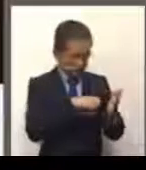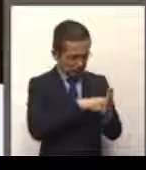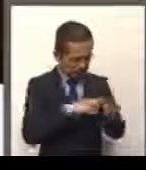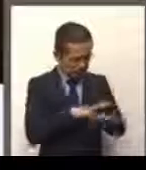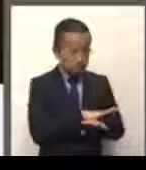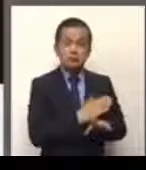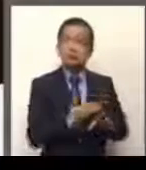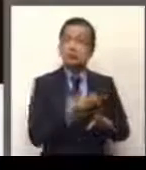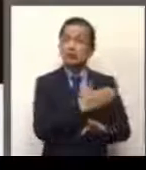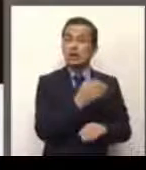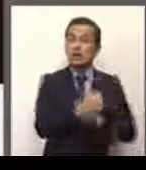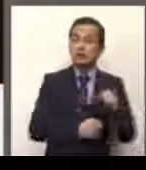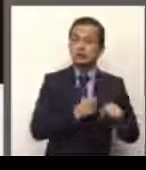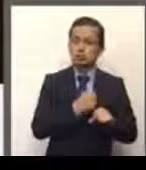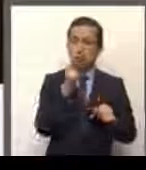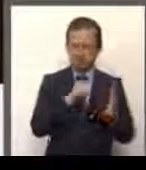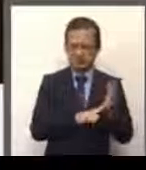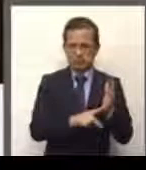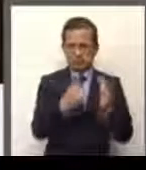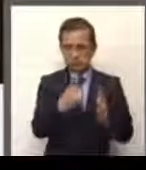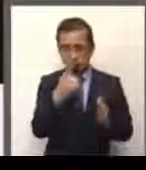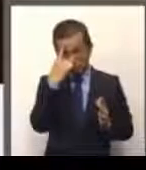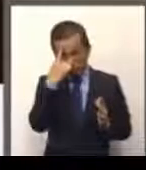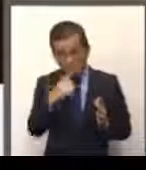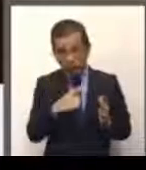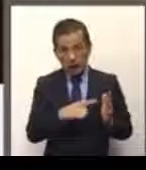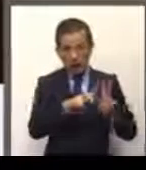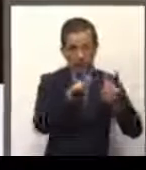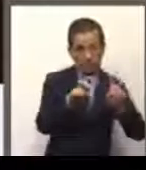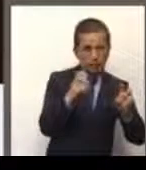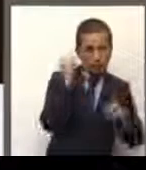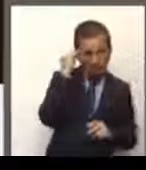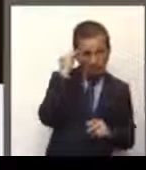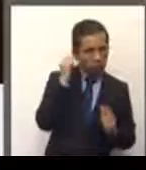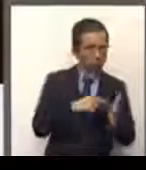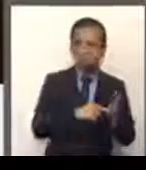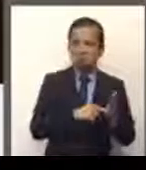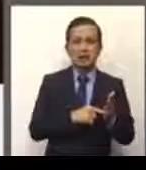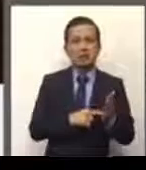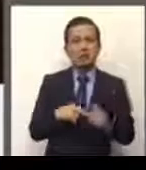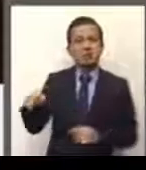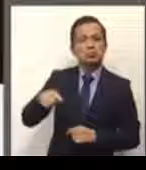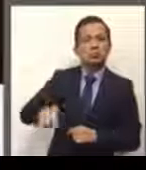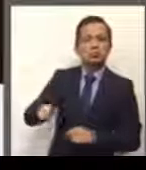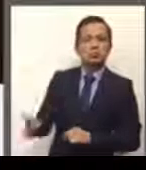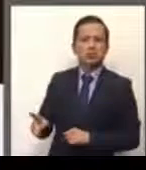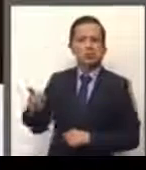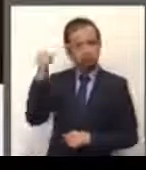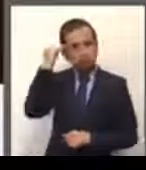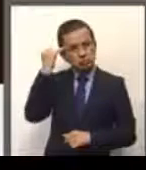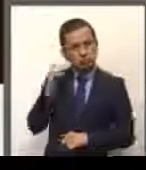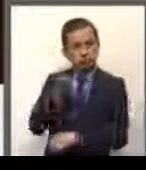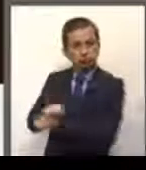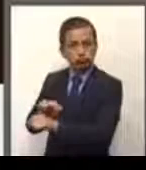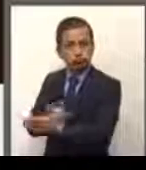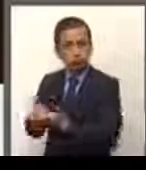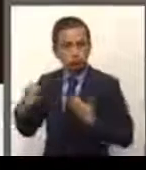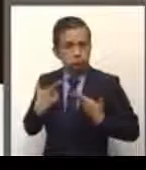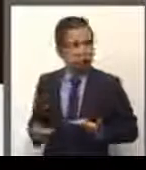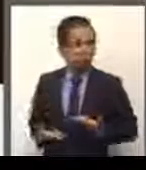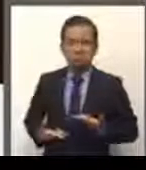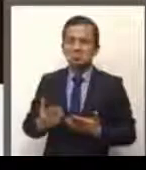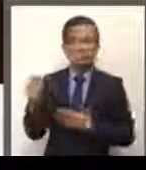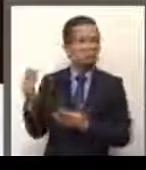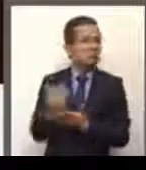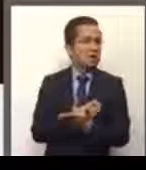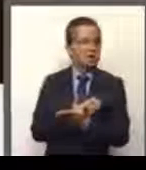en materia indígena reduce la protección de los derechos humanos de los pueblos indígenas al dejar